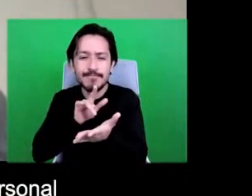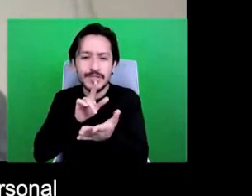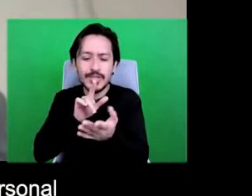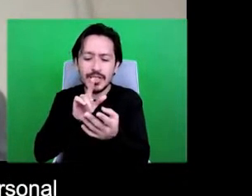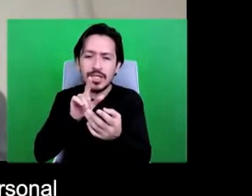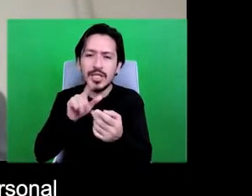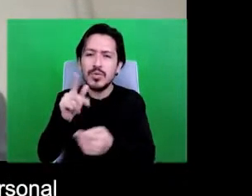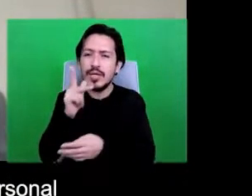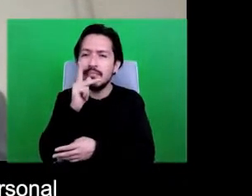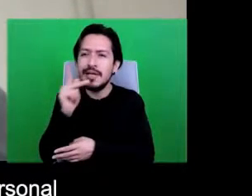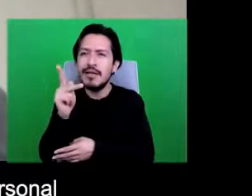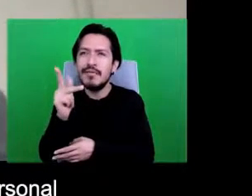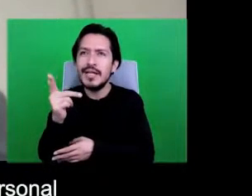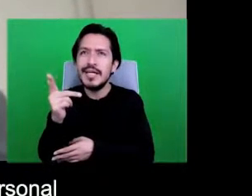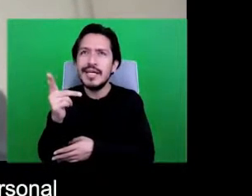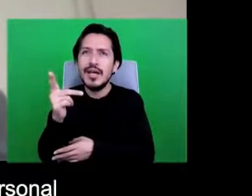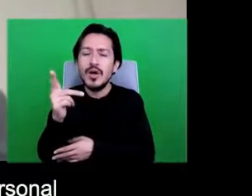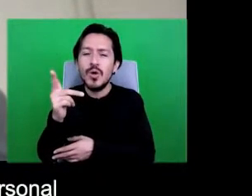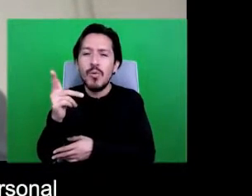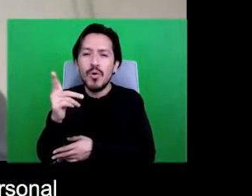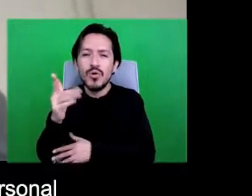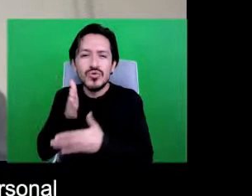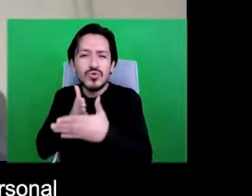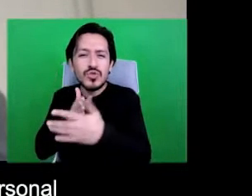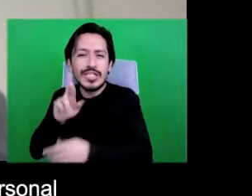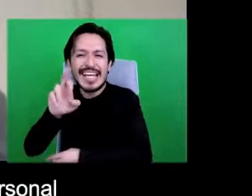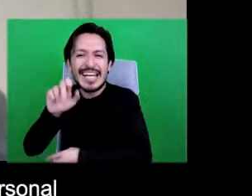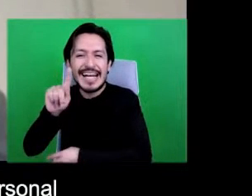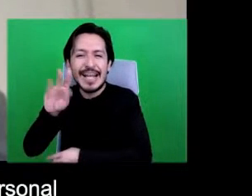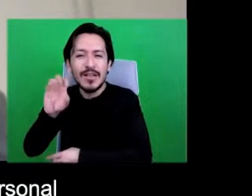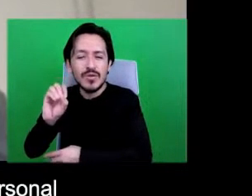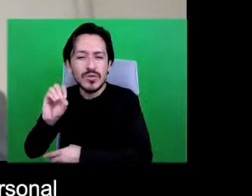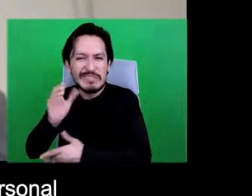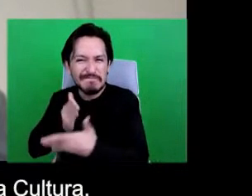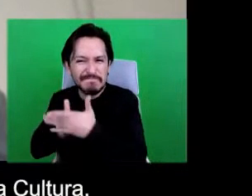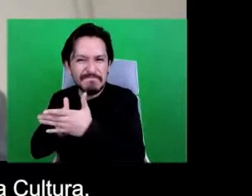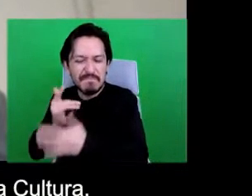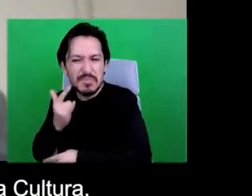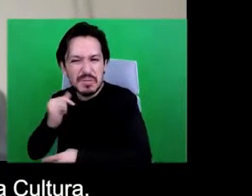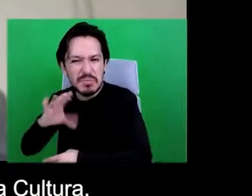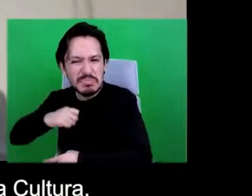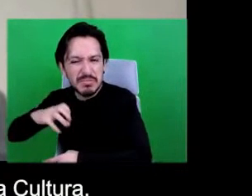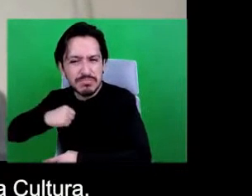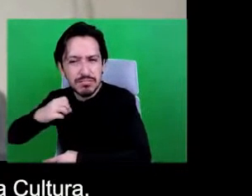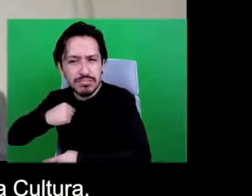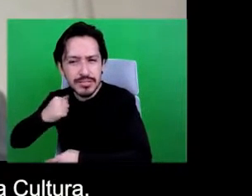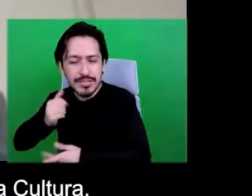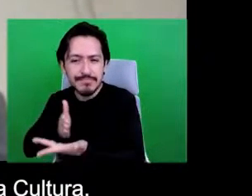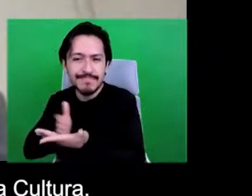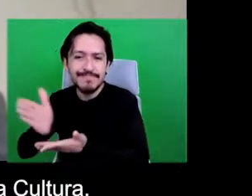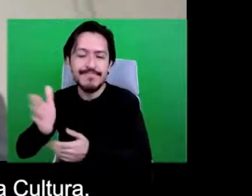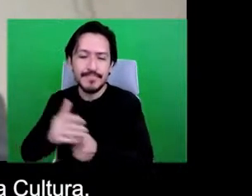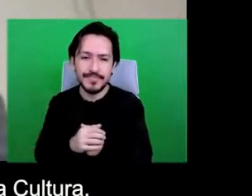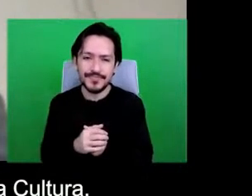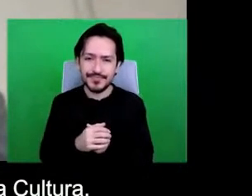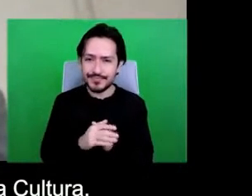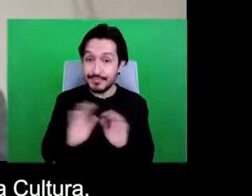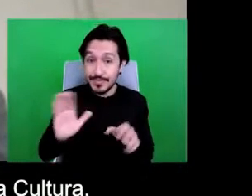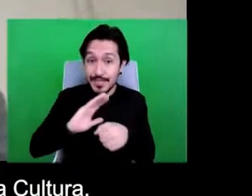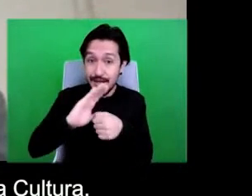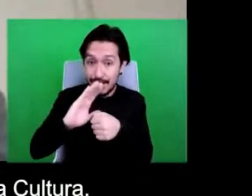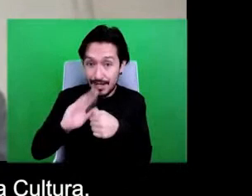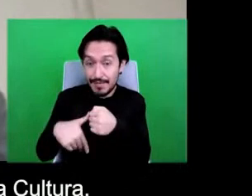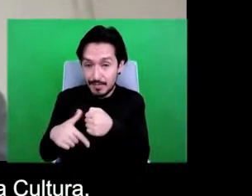que siguen, ¿no? Pero de manera personal, ¿qué retos hay a partir de hoy después de haber pasado esta parte